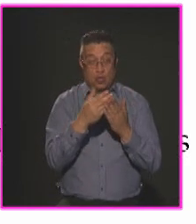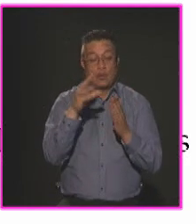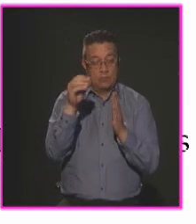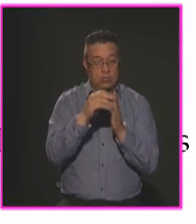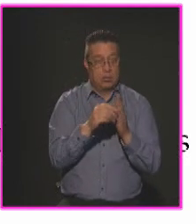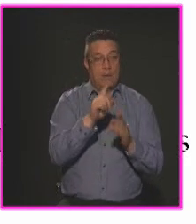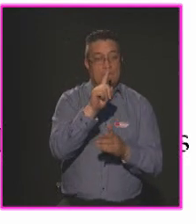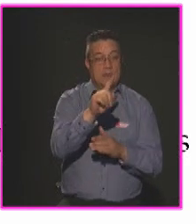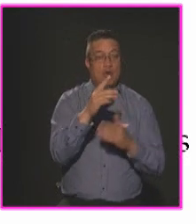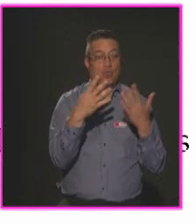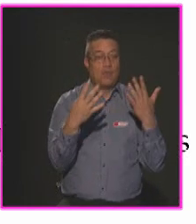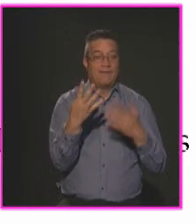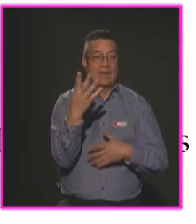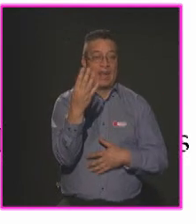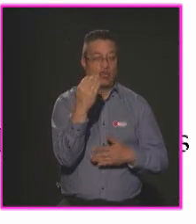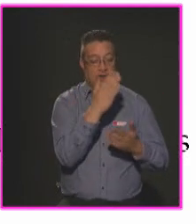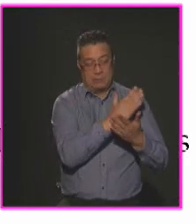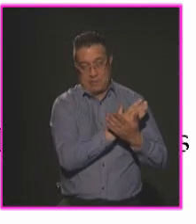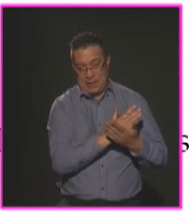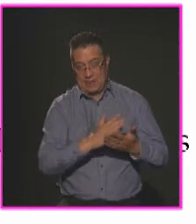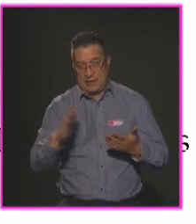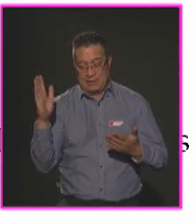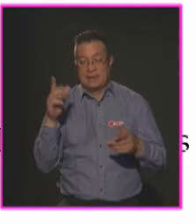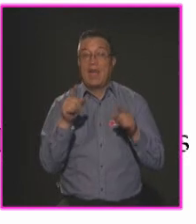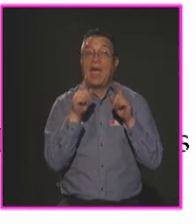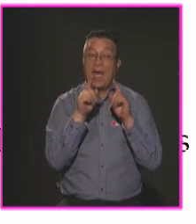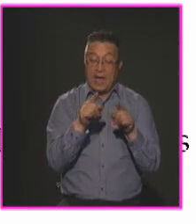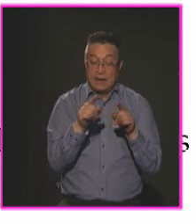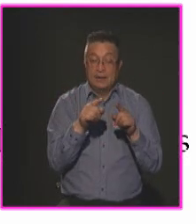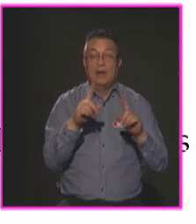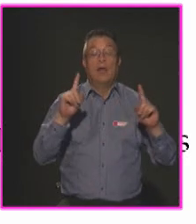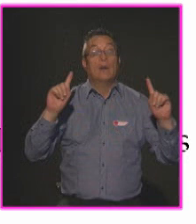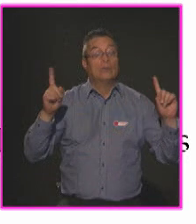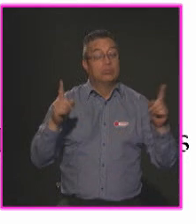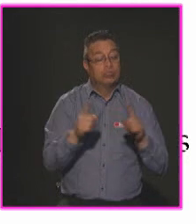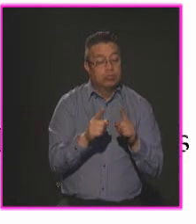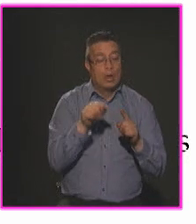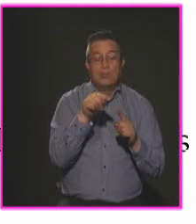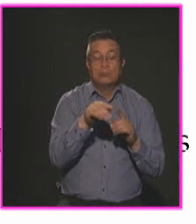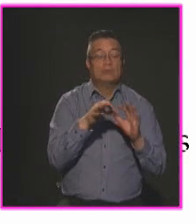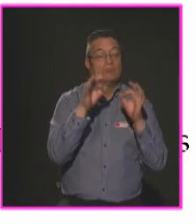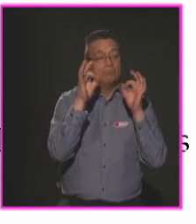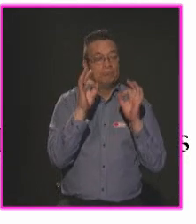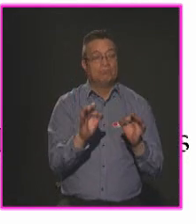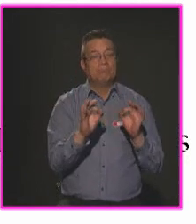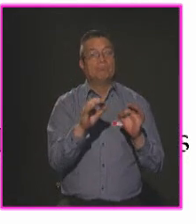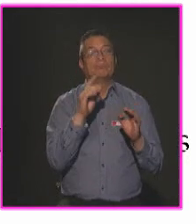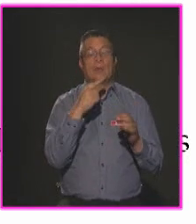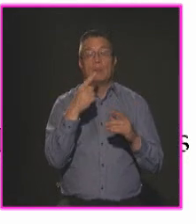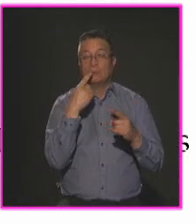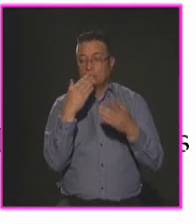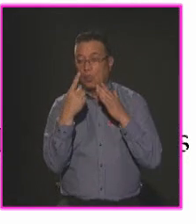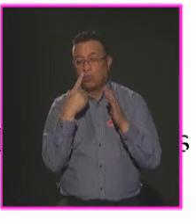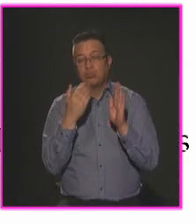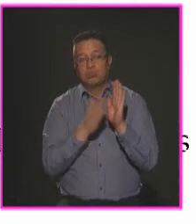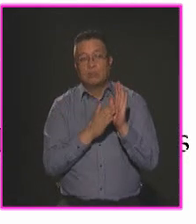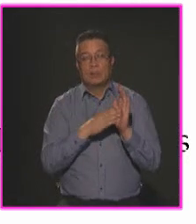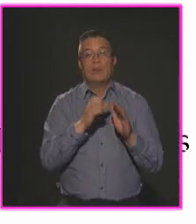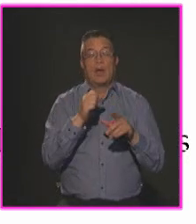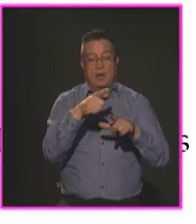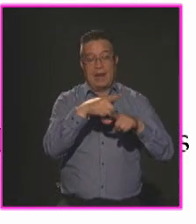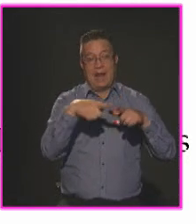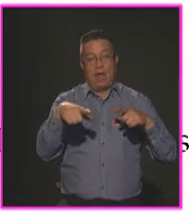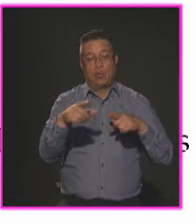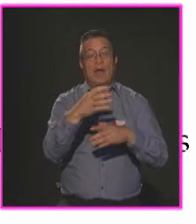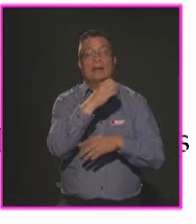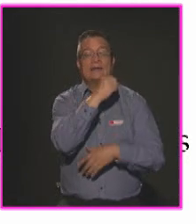desde 1914 en adelante. Y ahí se concluyó en forma definitiva y con evidencia indiscutible que Aculeo se secó